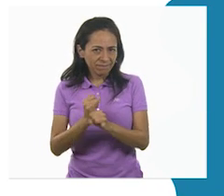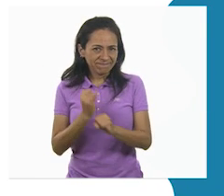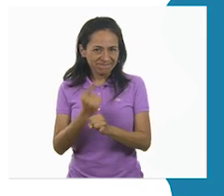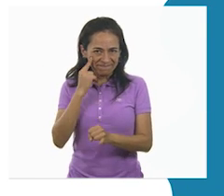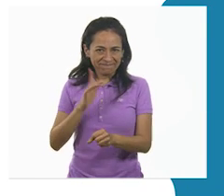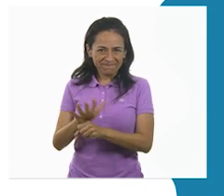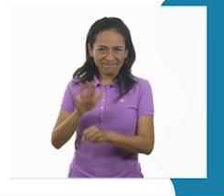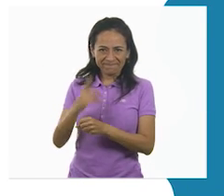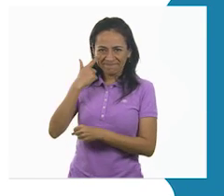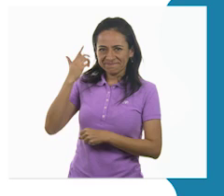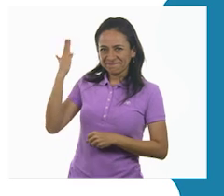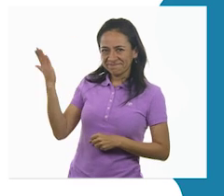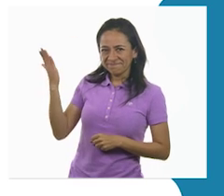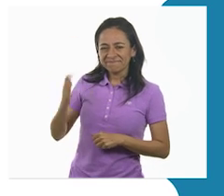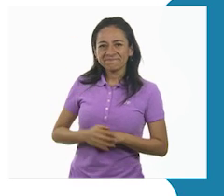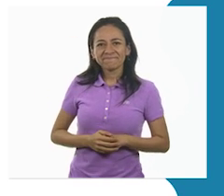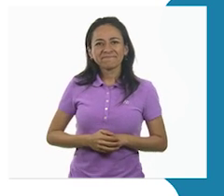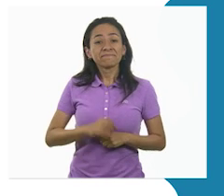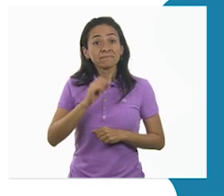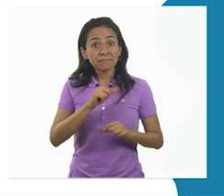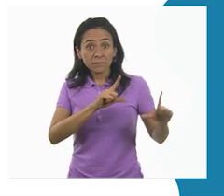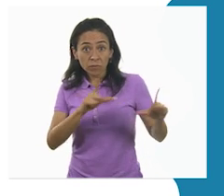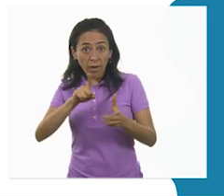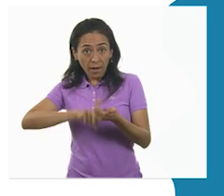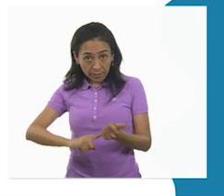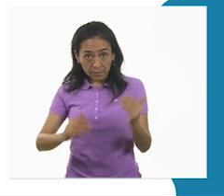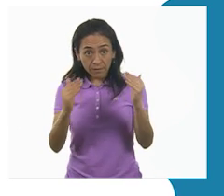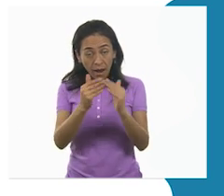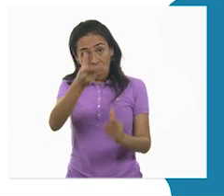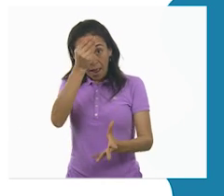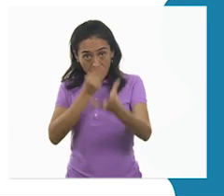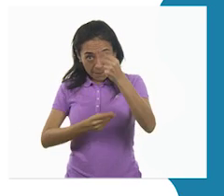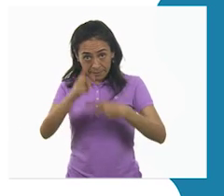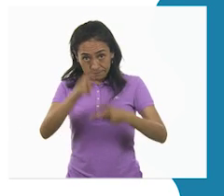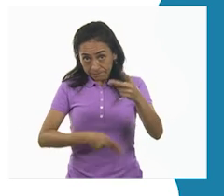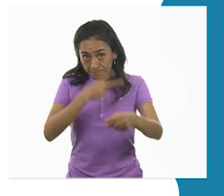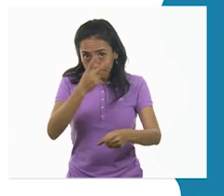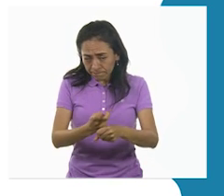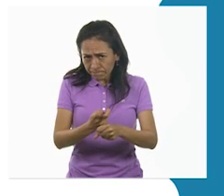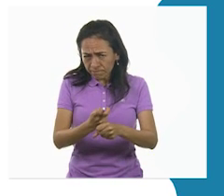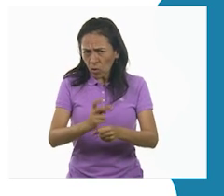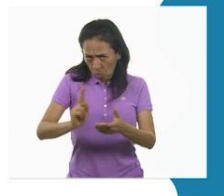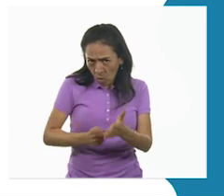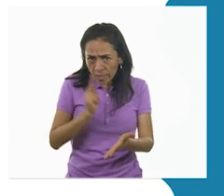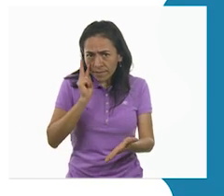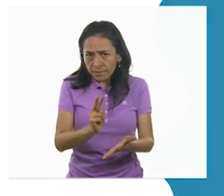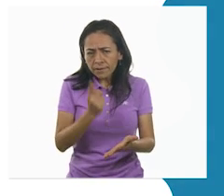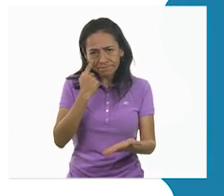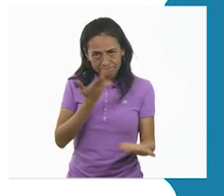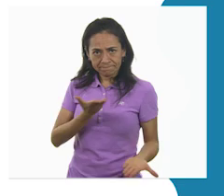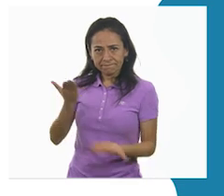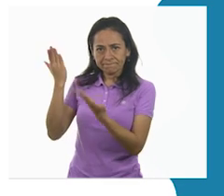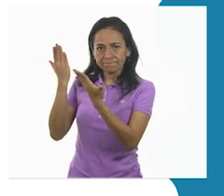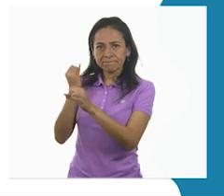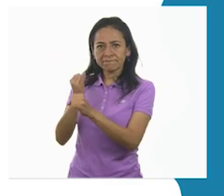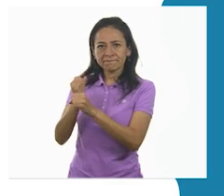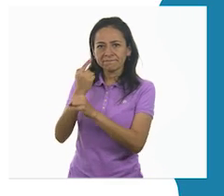conalitec.cep.gov.mx. Si quieres volver a ver los programas de Aprende en Casa, los puedes encontrar en la siguiente liga: